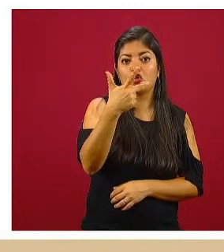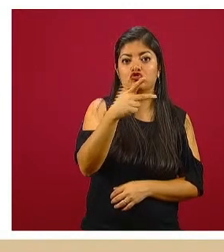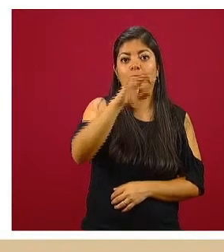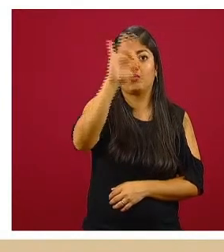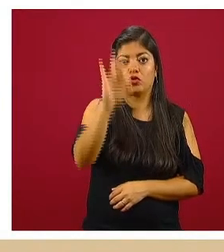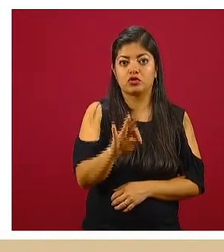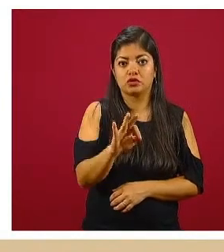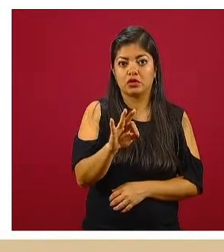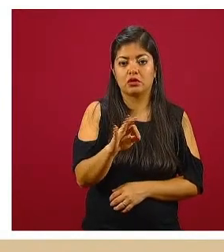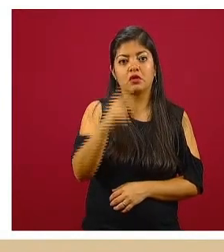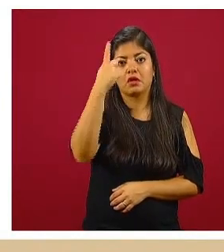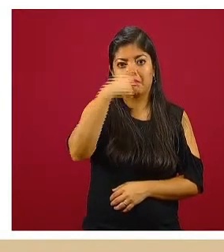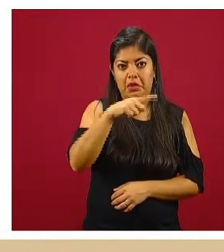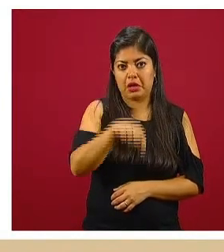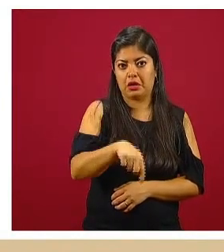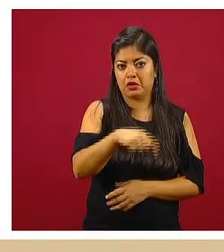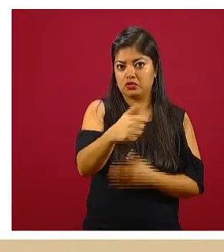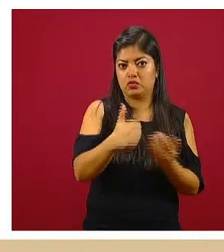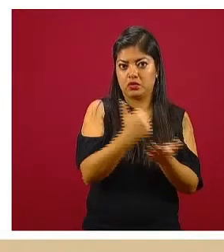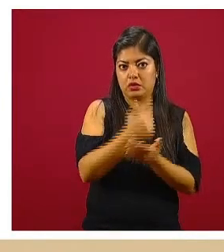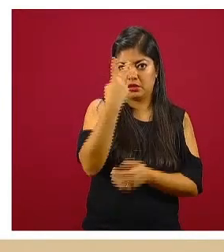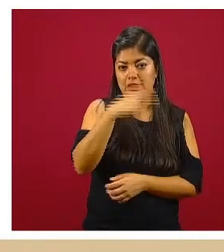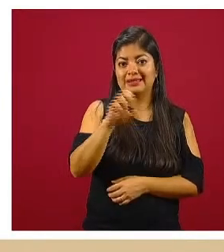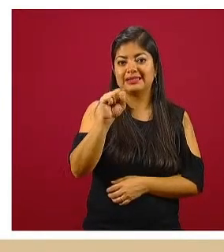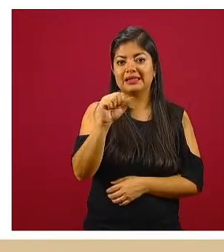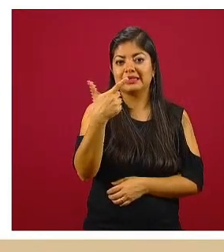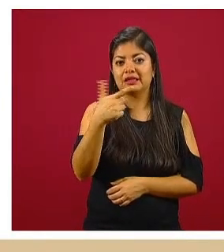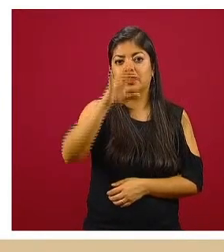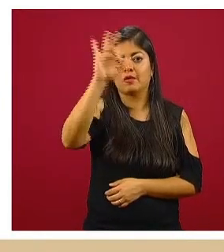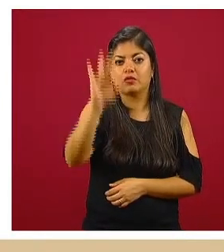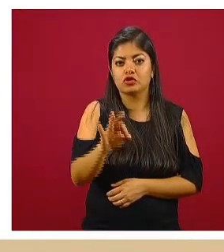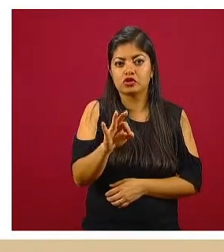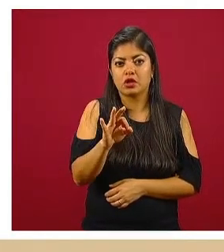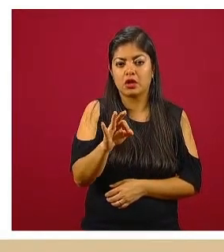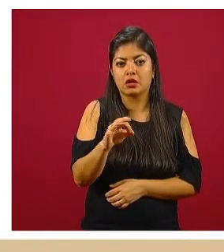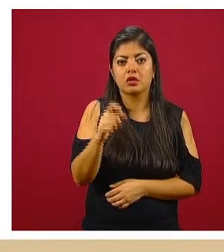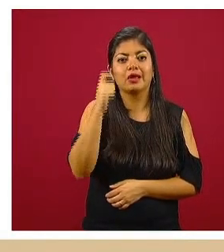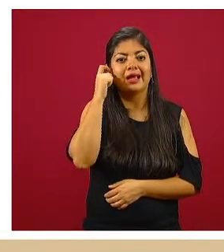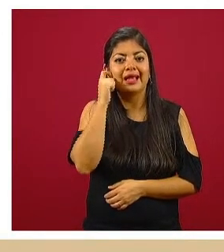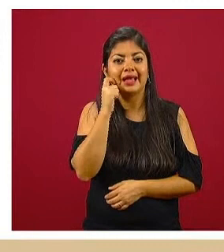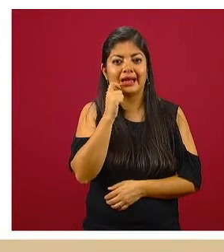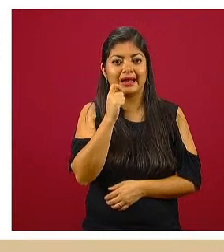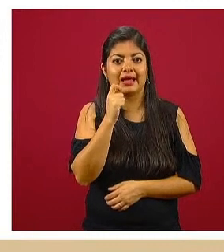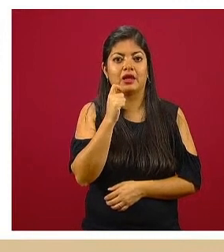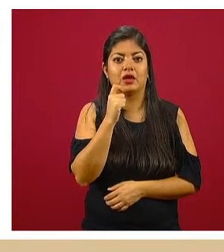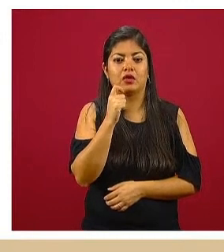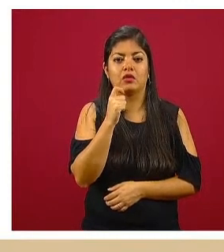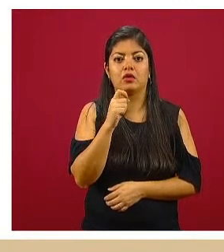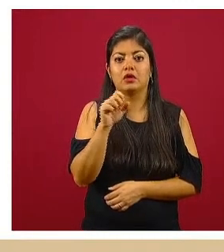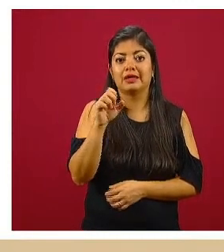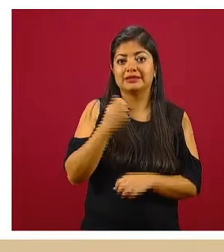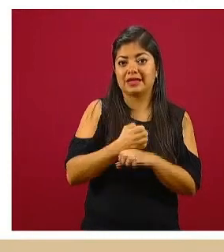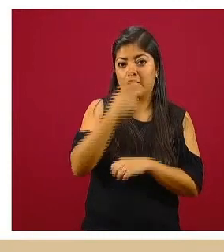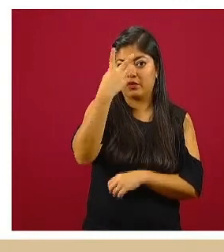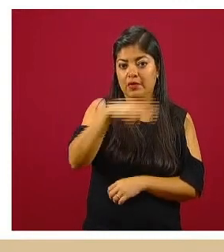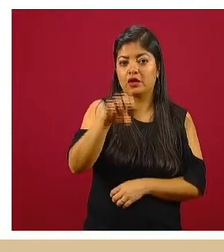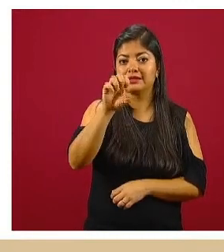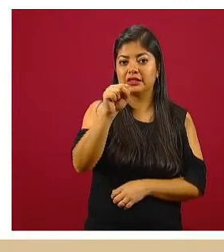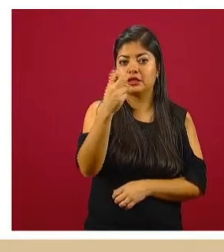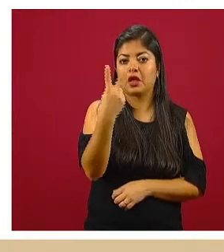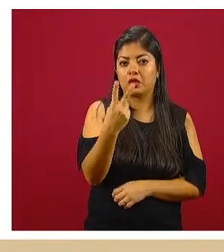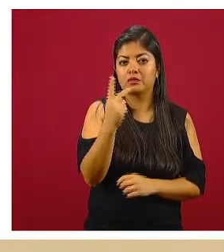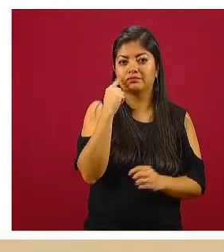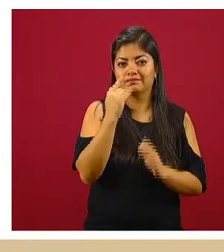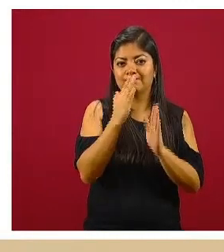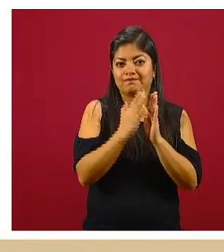68% de ocupación para la Ciudad de México, 67% para Guerrero, el Estado de México con 62% y